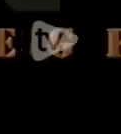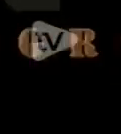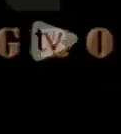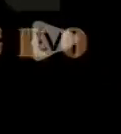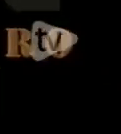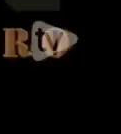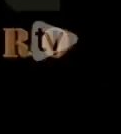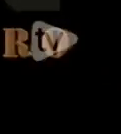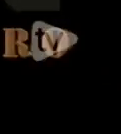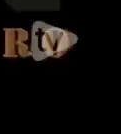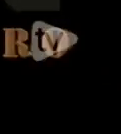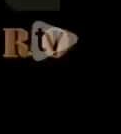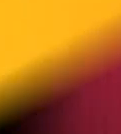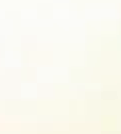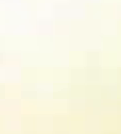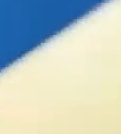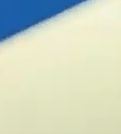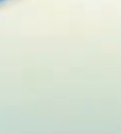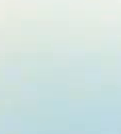noche. Por Ecuador TV.